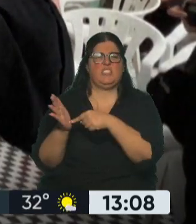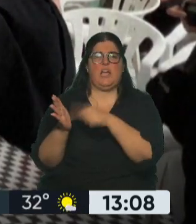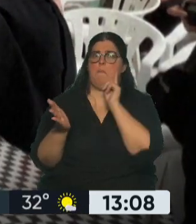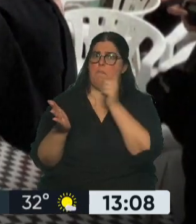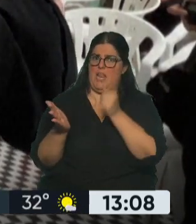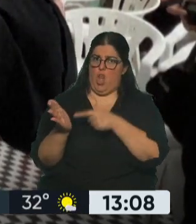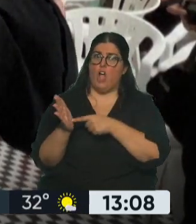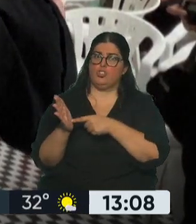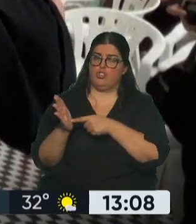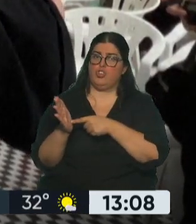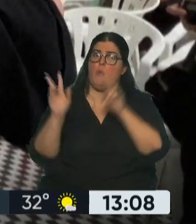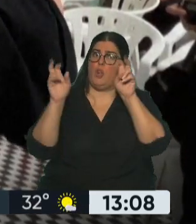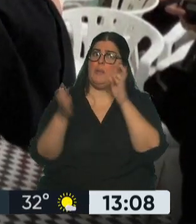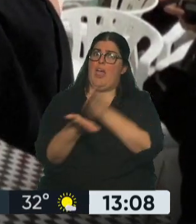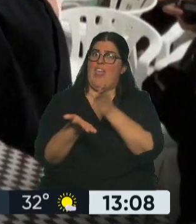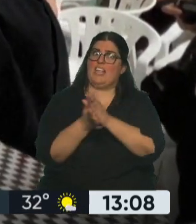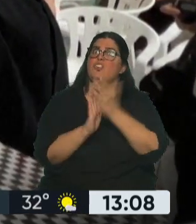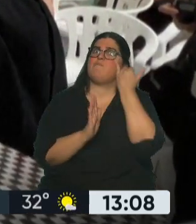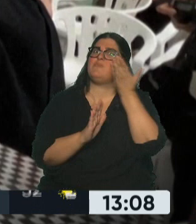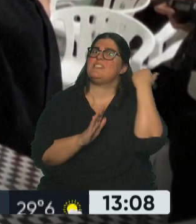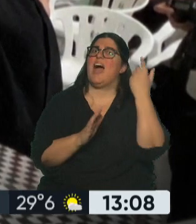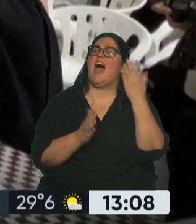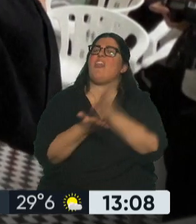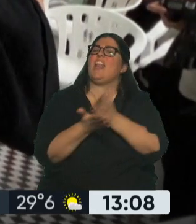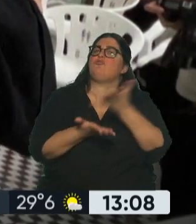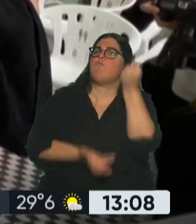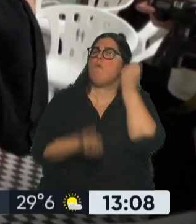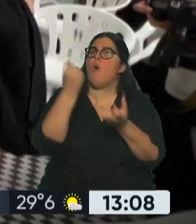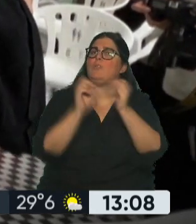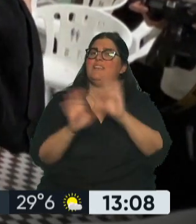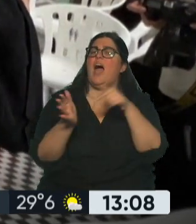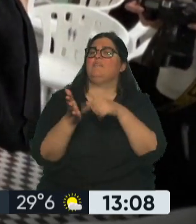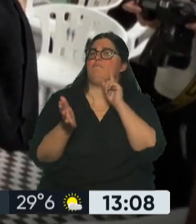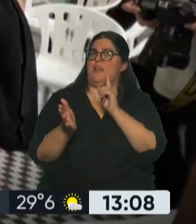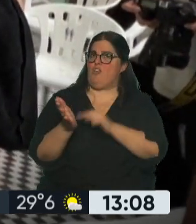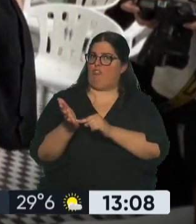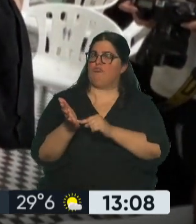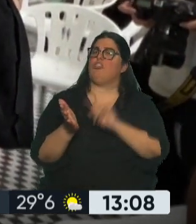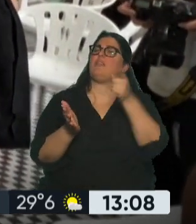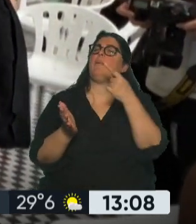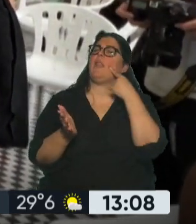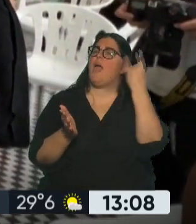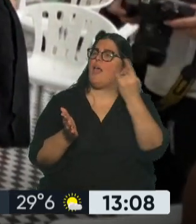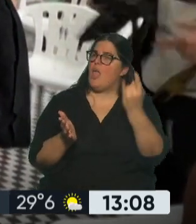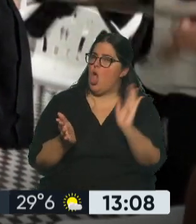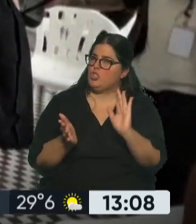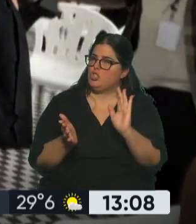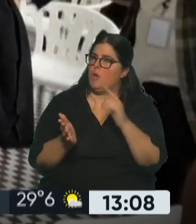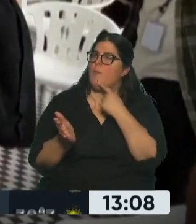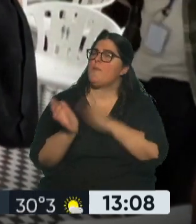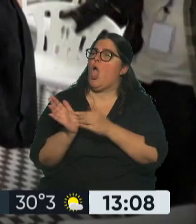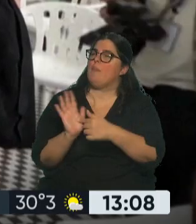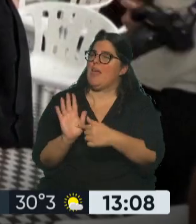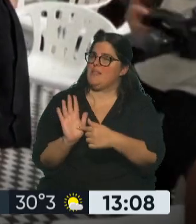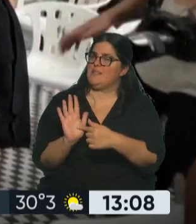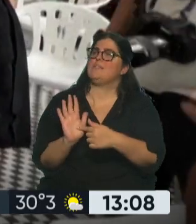desde el punto de vista de los derechos ya adquiridos y, por cierto, engañoso desde el punto de vista de lo que comprometía e